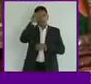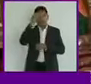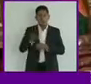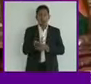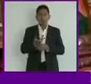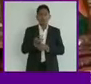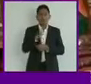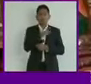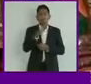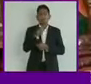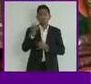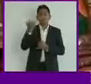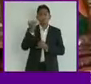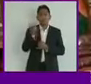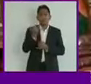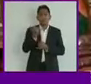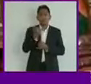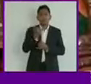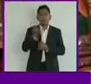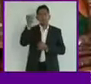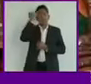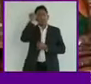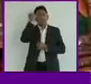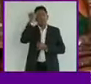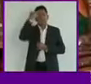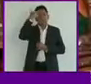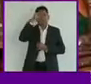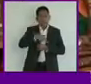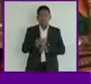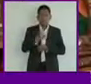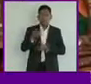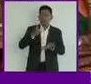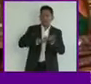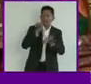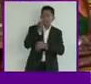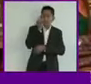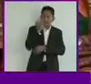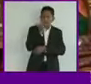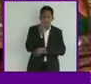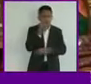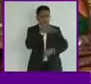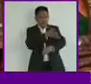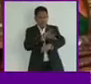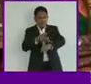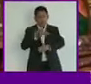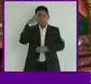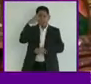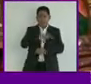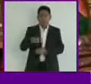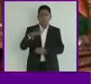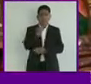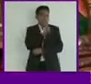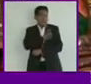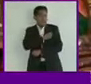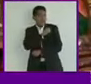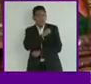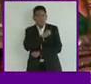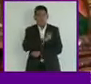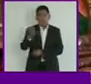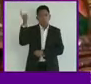programas consideran que se pueden implementar a nivel gobierno, escuela y familia para el cuidado de la salud mental? Yo estaría cediendo el uso de la